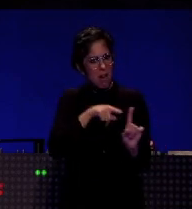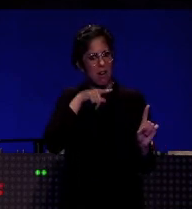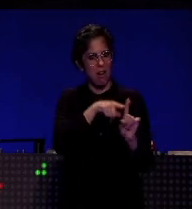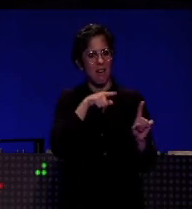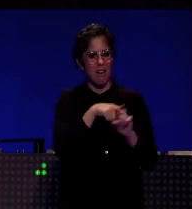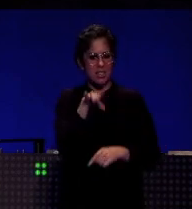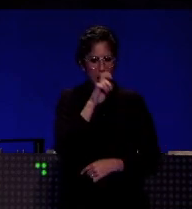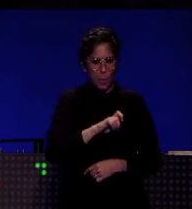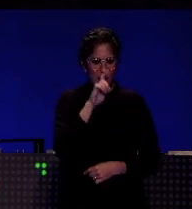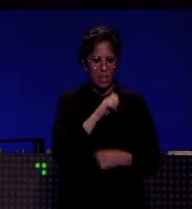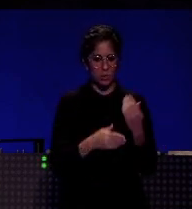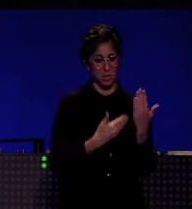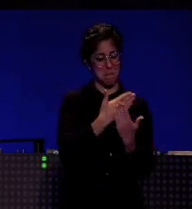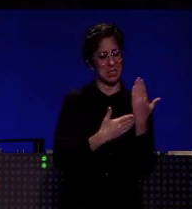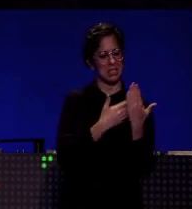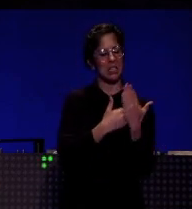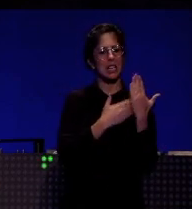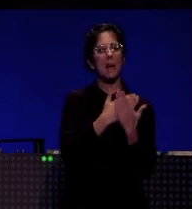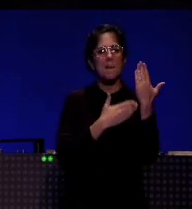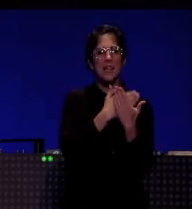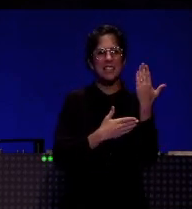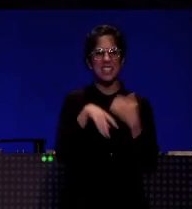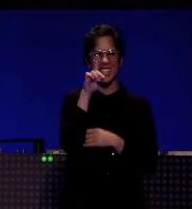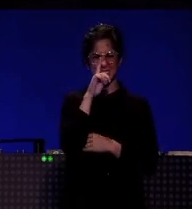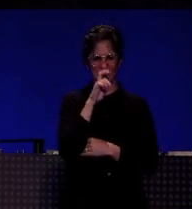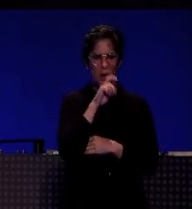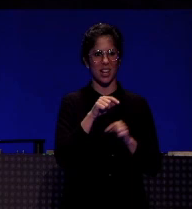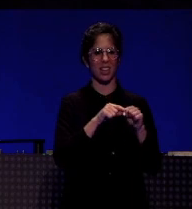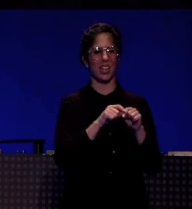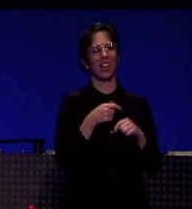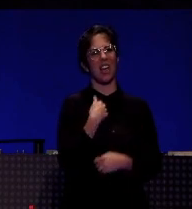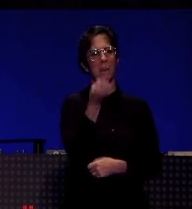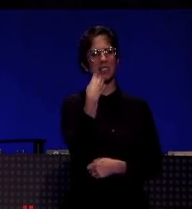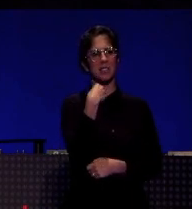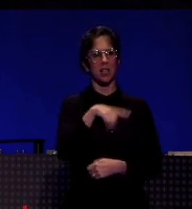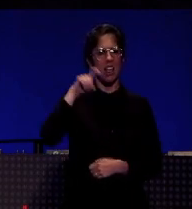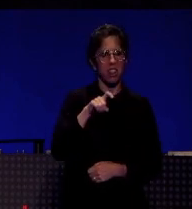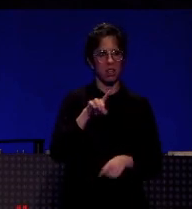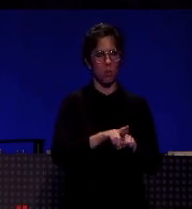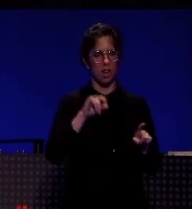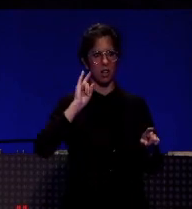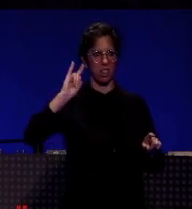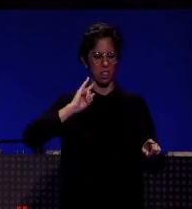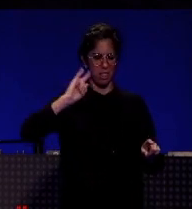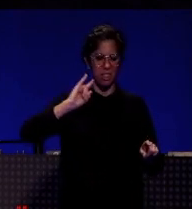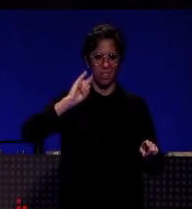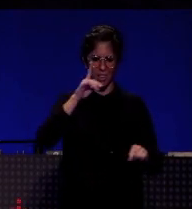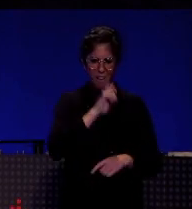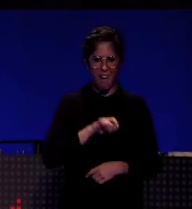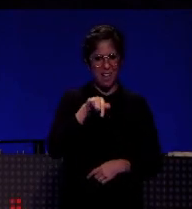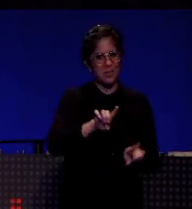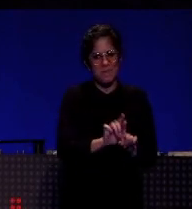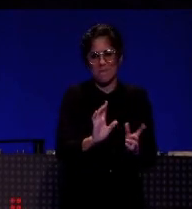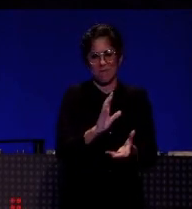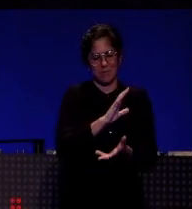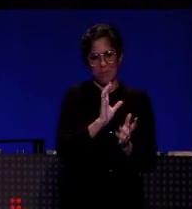con los zumbidos que más ha sido ahí adicto a darte un vídeo a quien estaba al otro lado fue como una revolución no hay yo